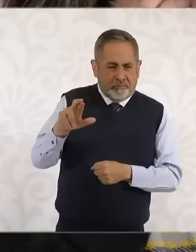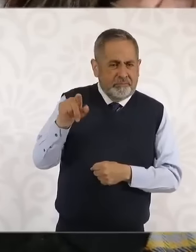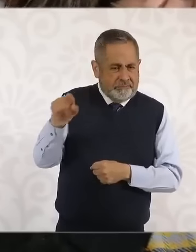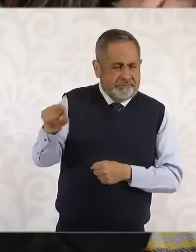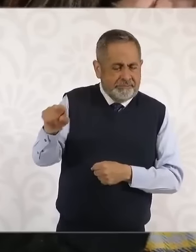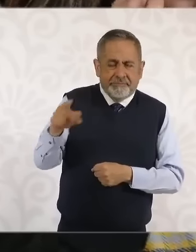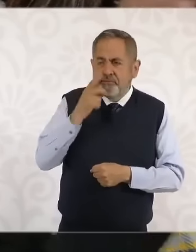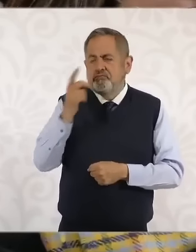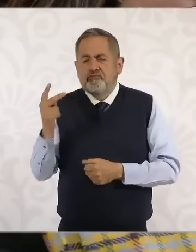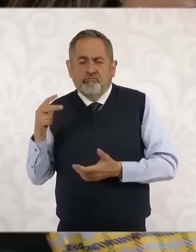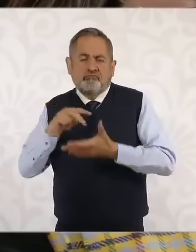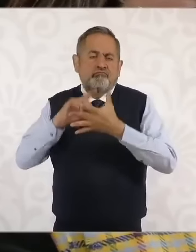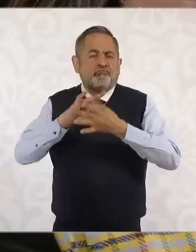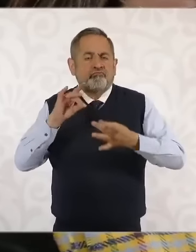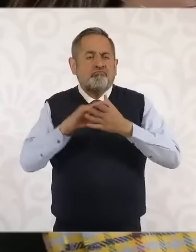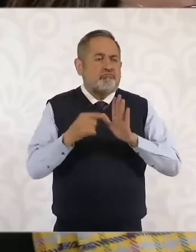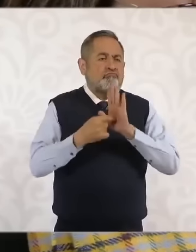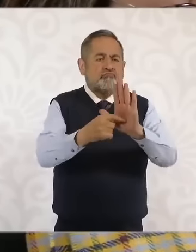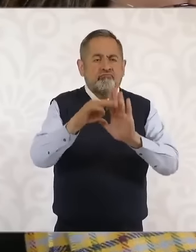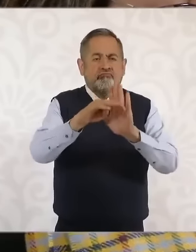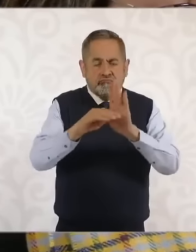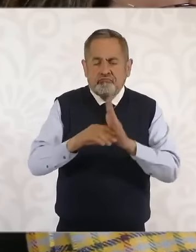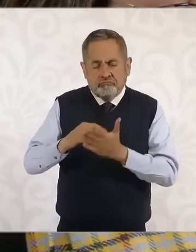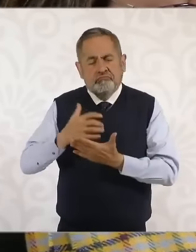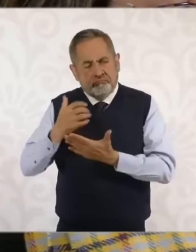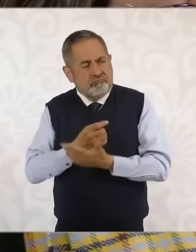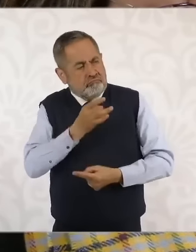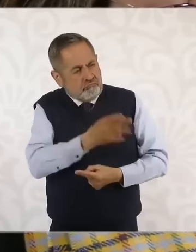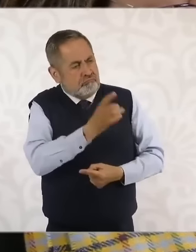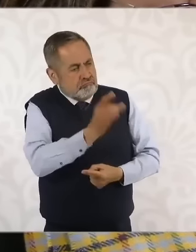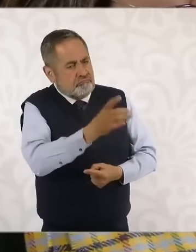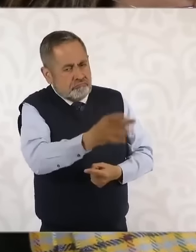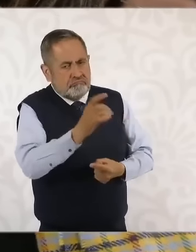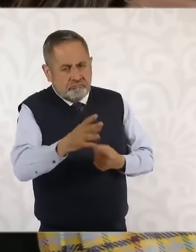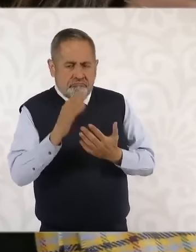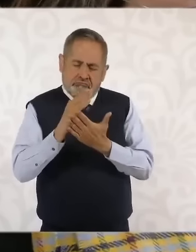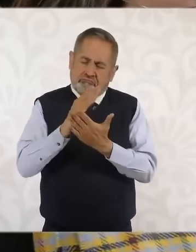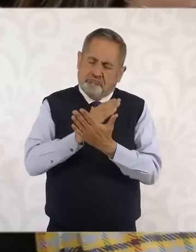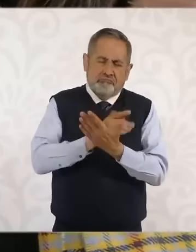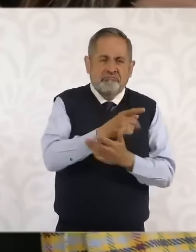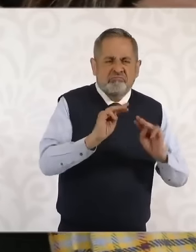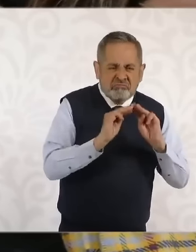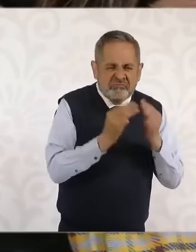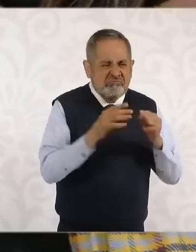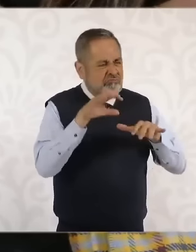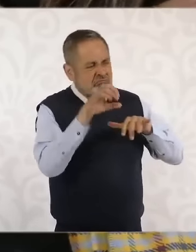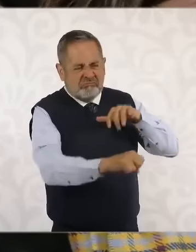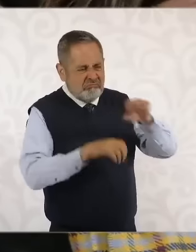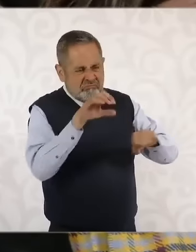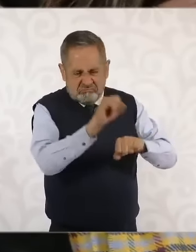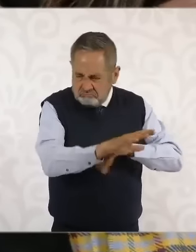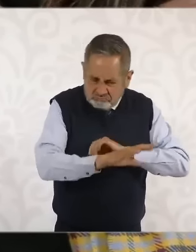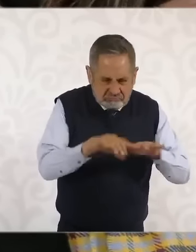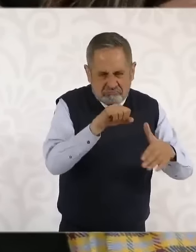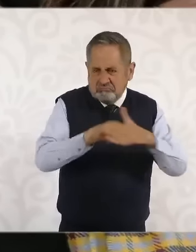a presentar todo lo que se ha ganado a la delincuencia organizada, obviamente entregando a